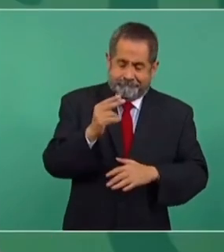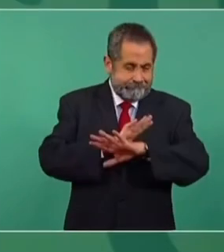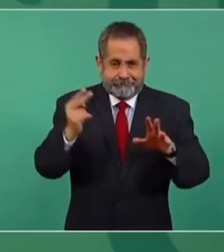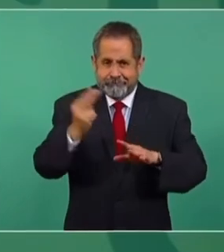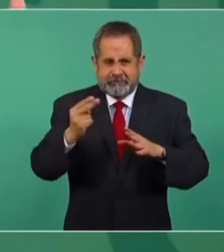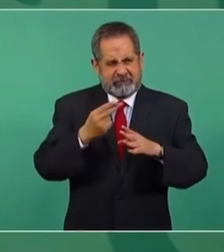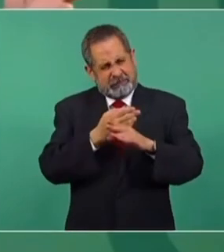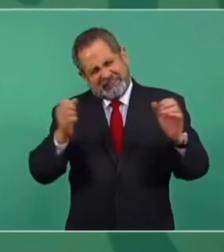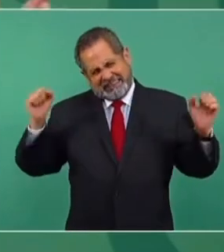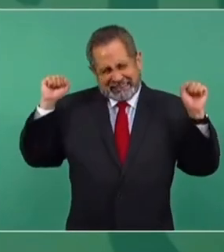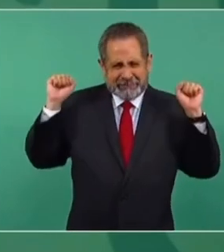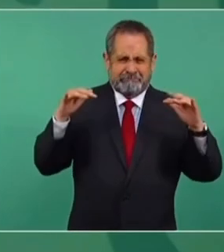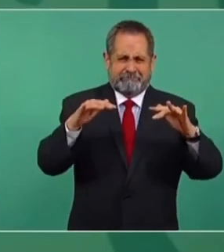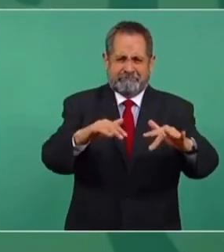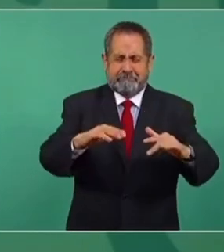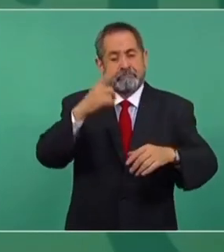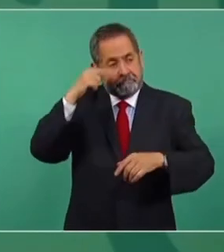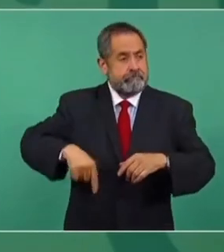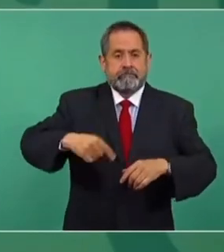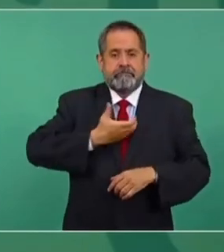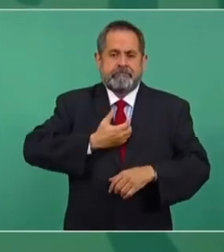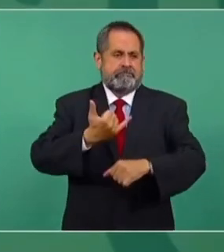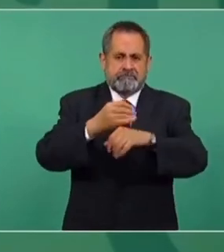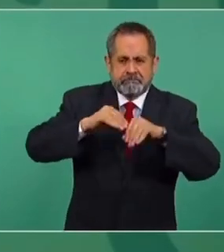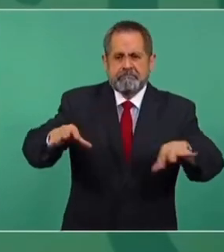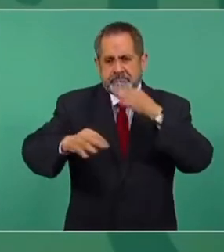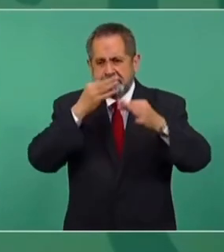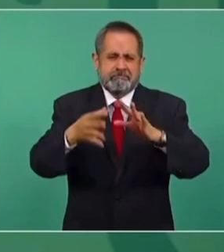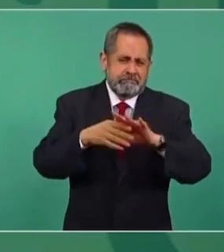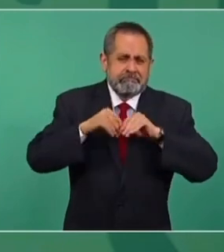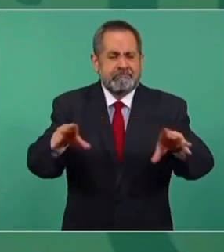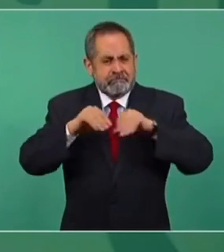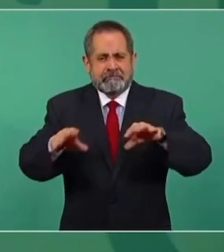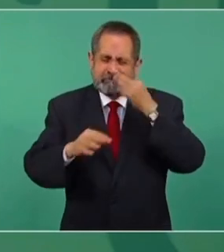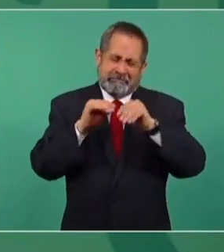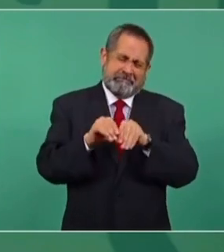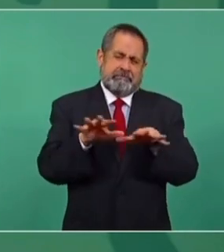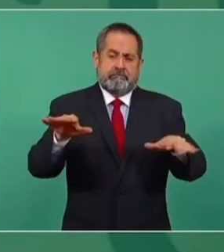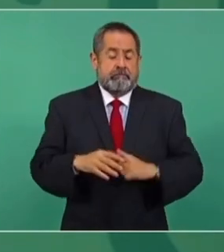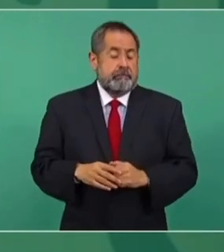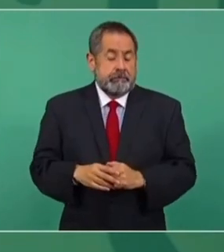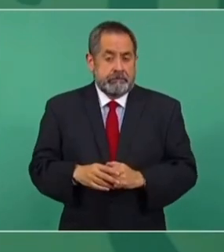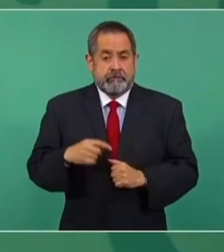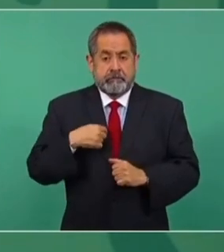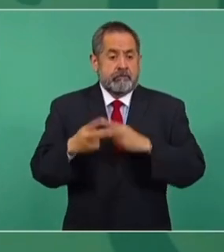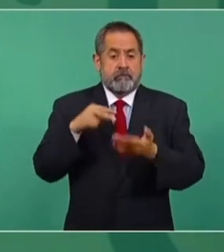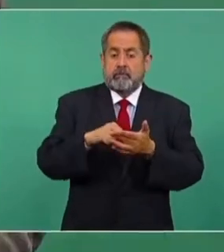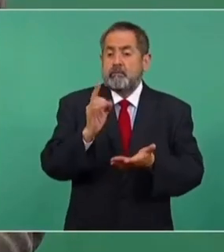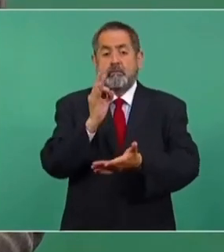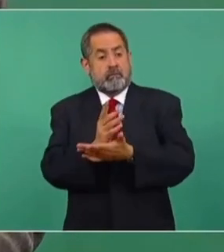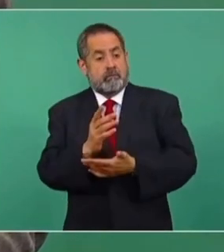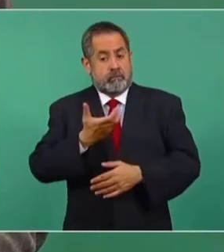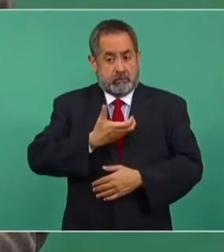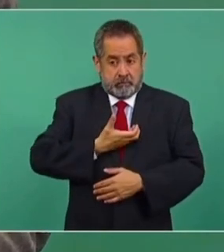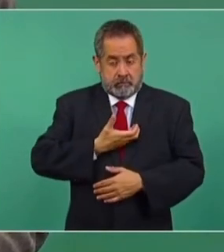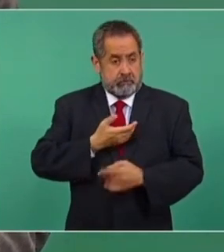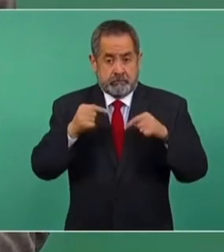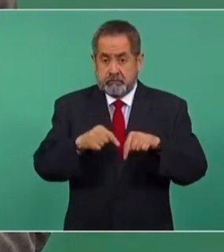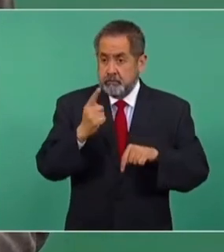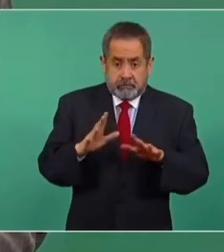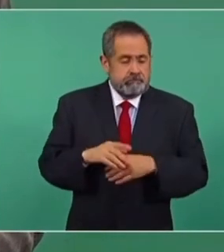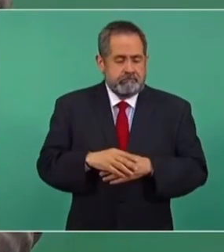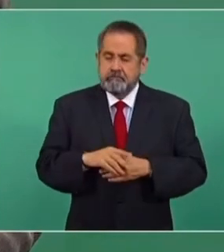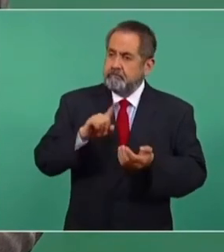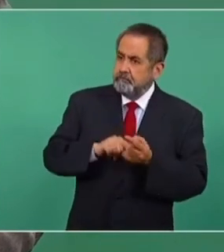ya una asamblea informativa, amplia. Y lo voy a hacer no solo en el Zócalo, sino lo vamos a hacer después